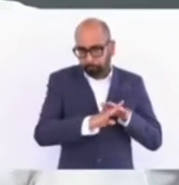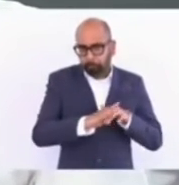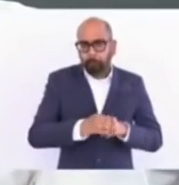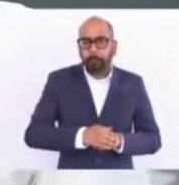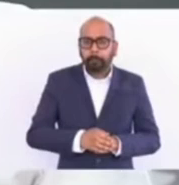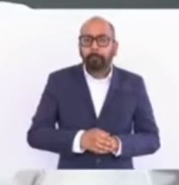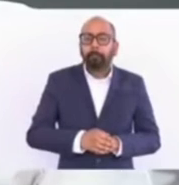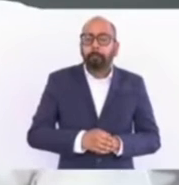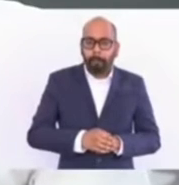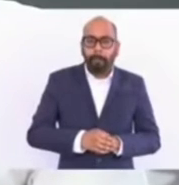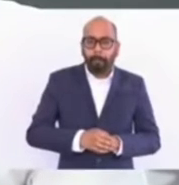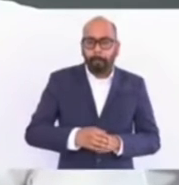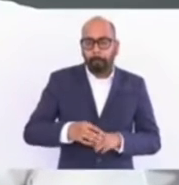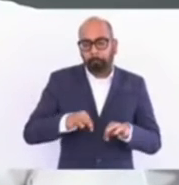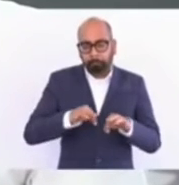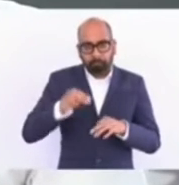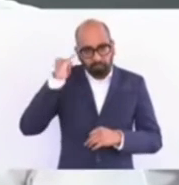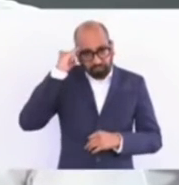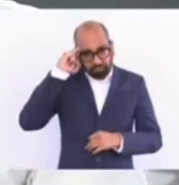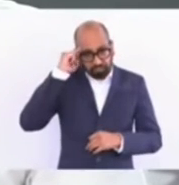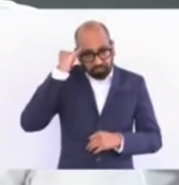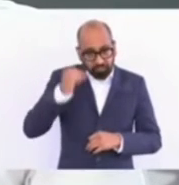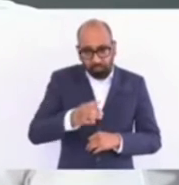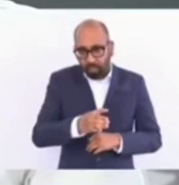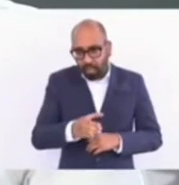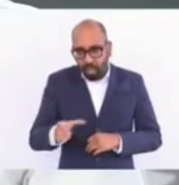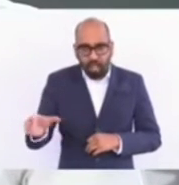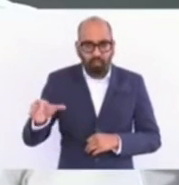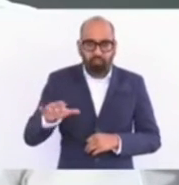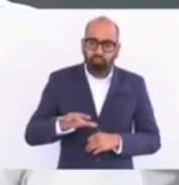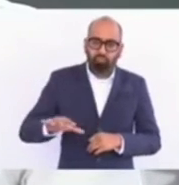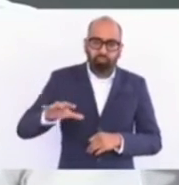agrícola campesino del estado de michoacán para la familia